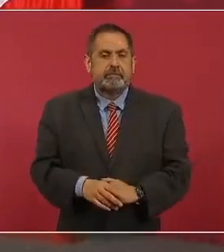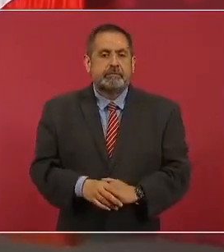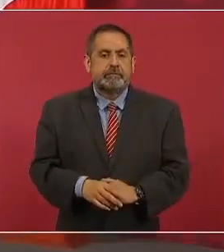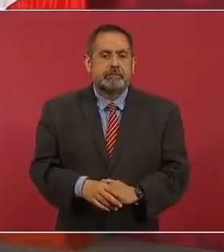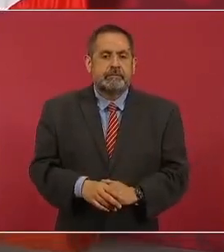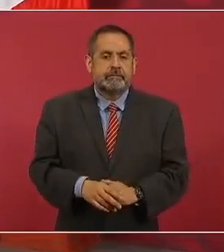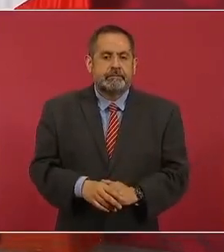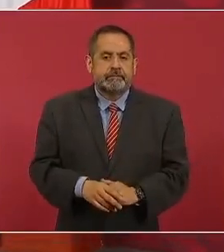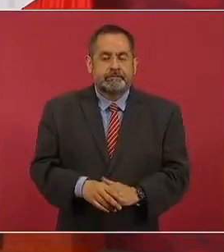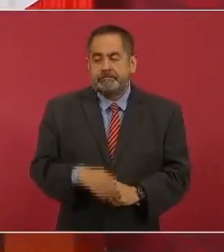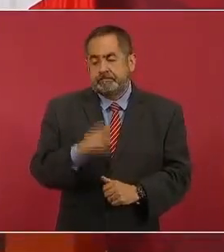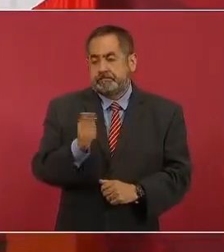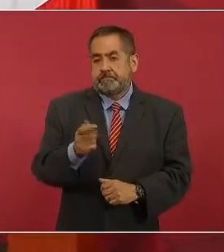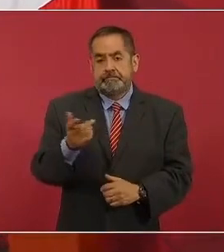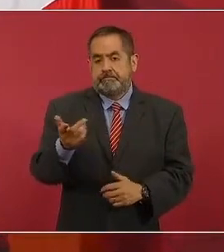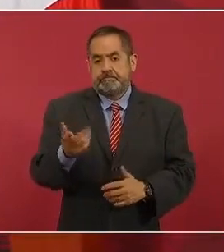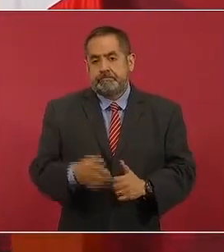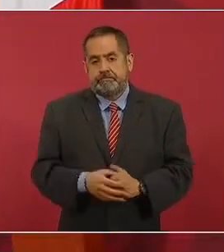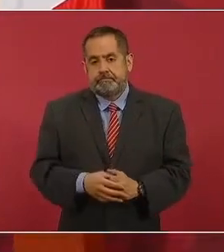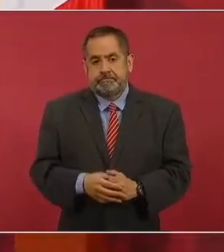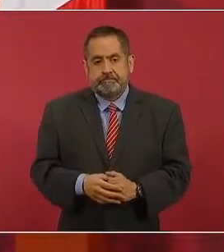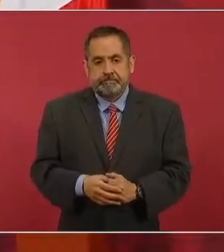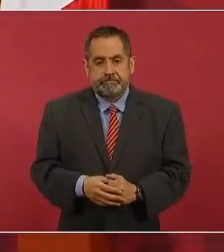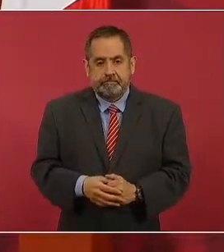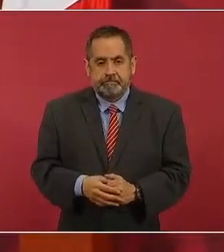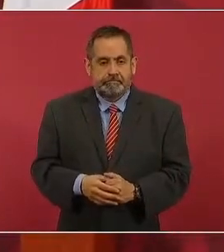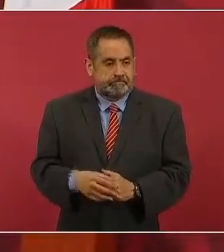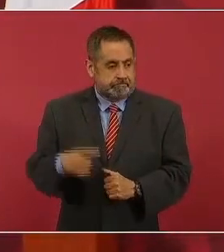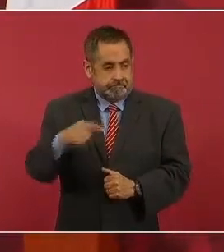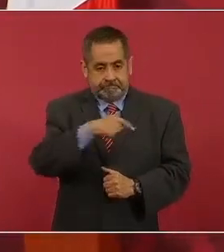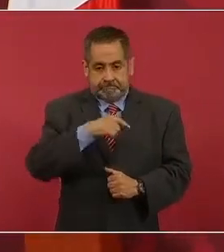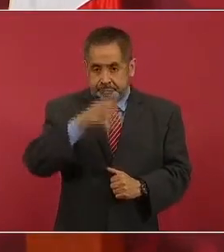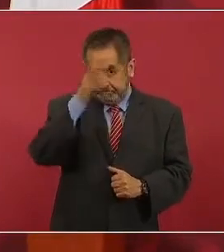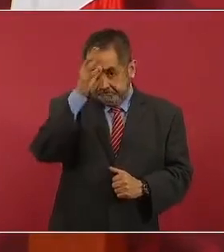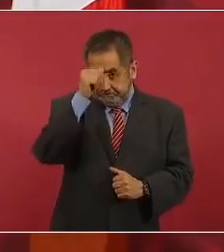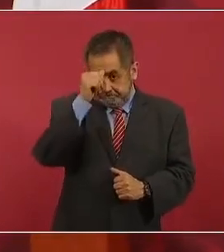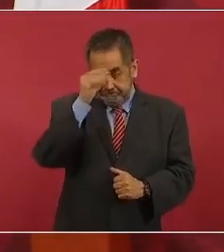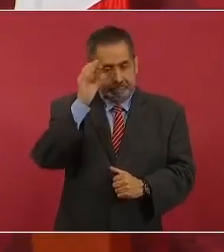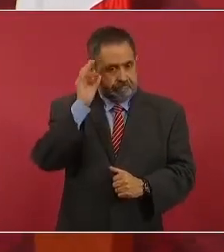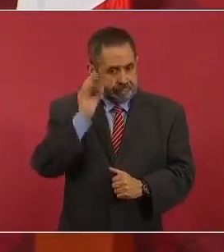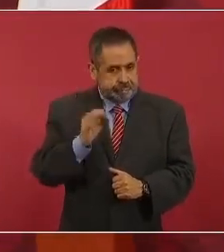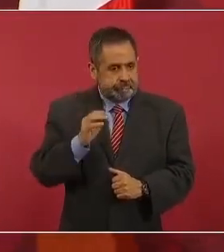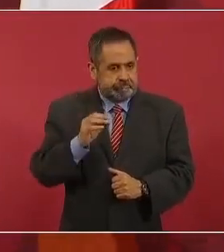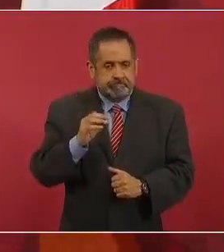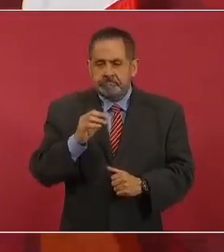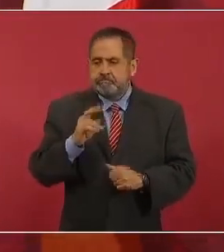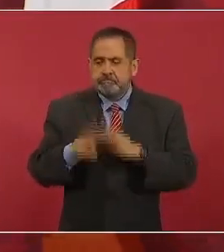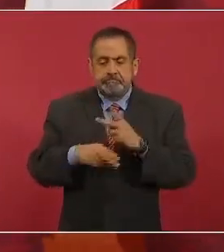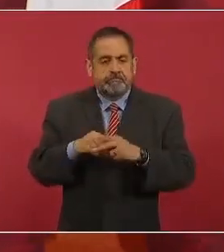O sea, es nada más el acuerdo de que se va a actuar